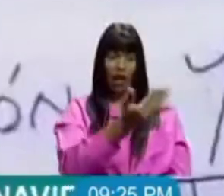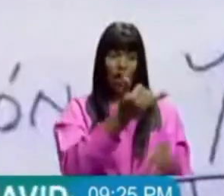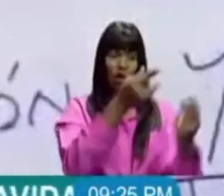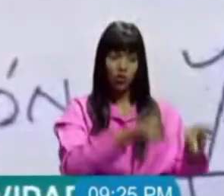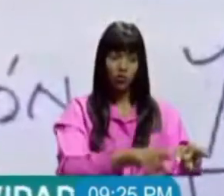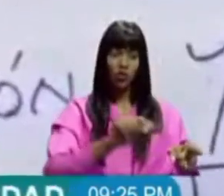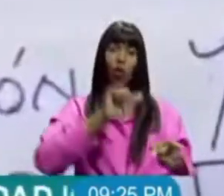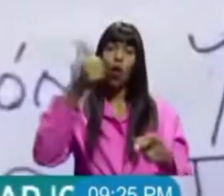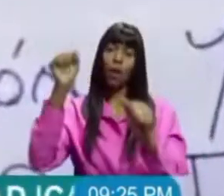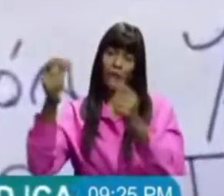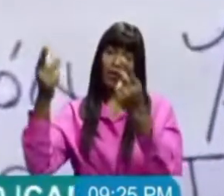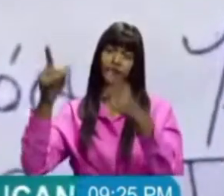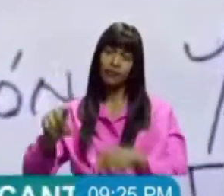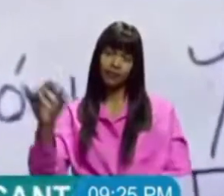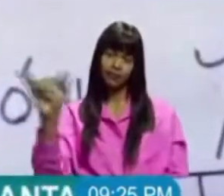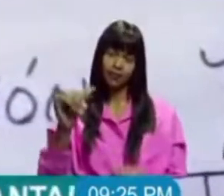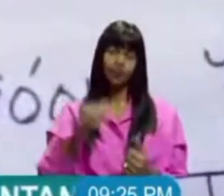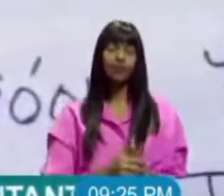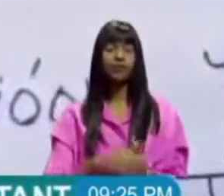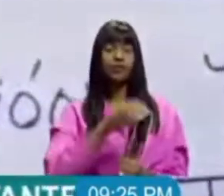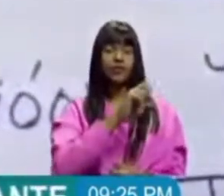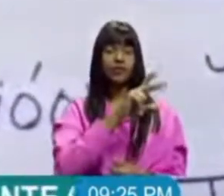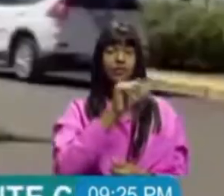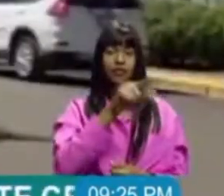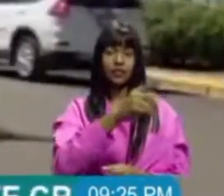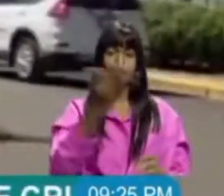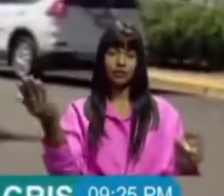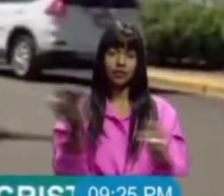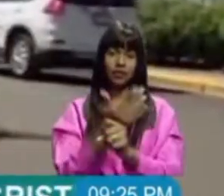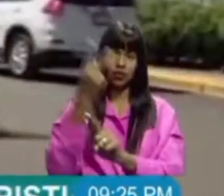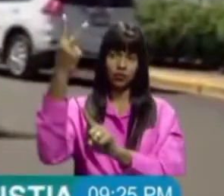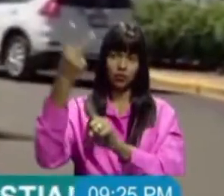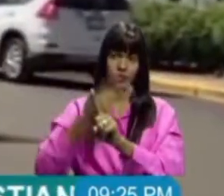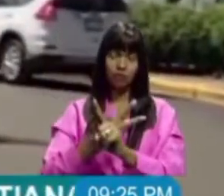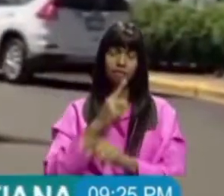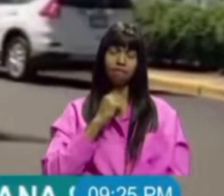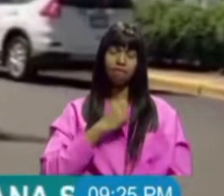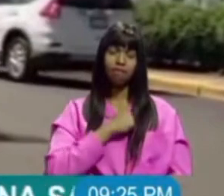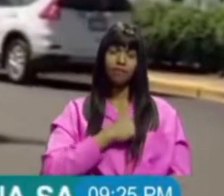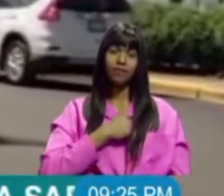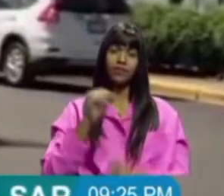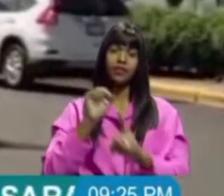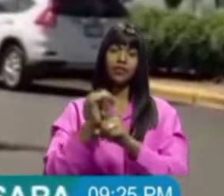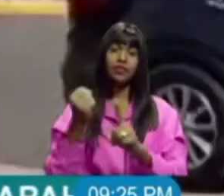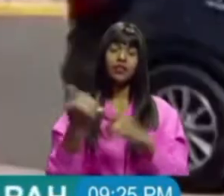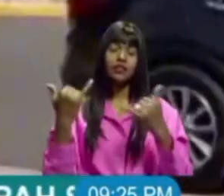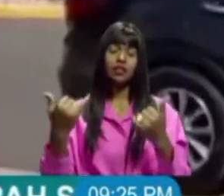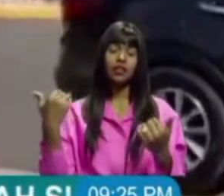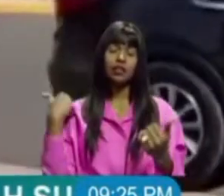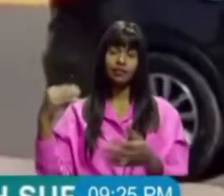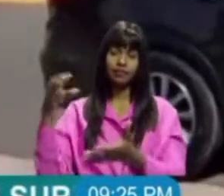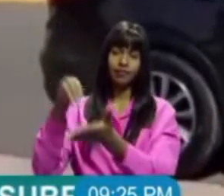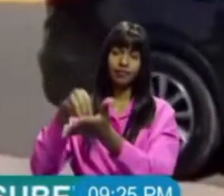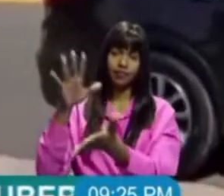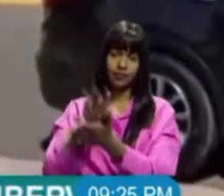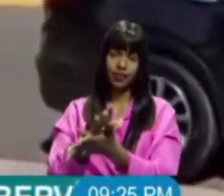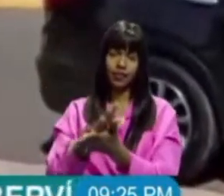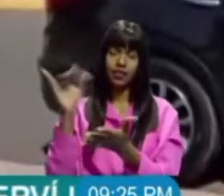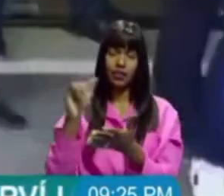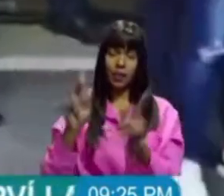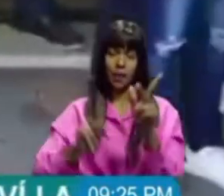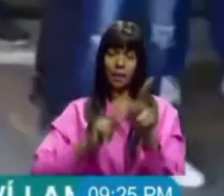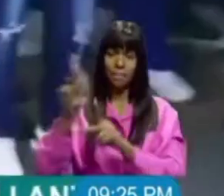compañera. Shakira, la enfermera que ha sido suspendida por 2 meses, lamenta la situación en la que se ha visto envuelta y que